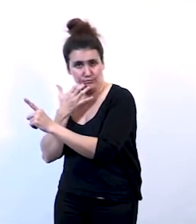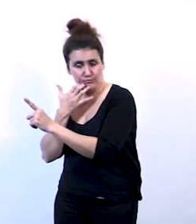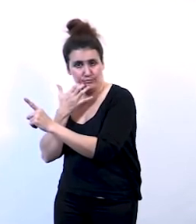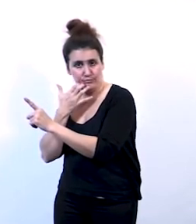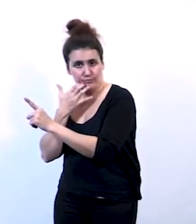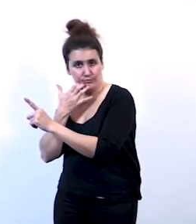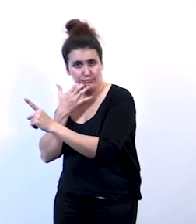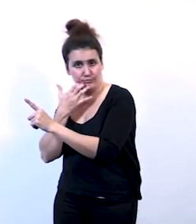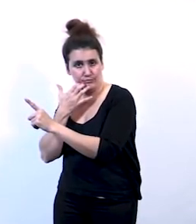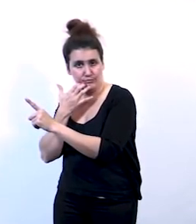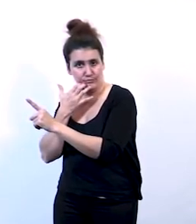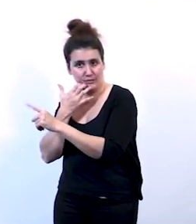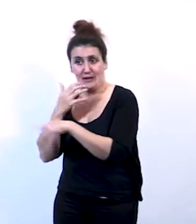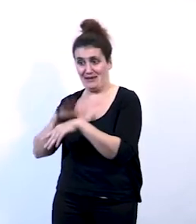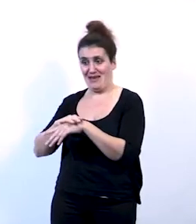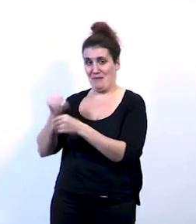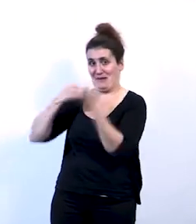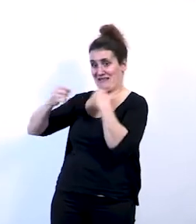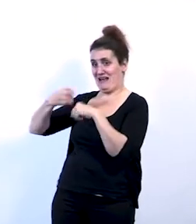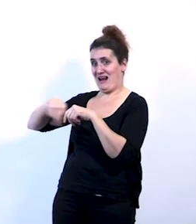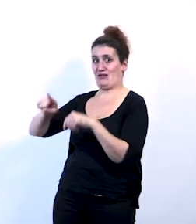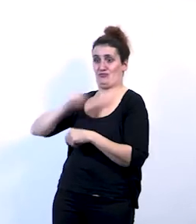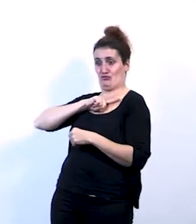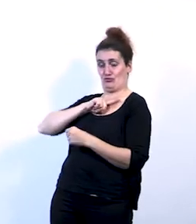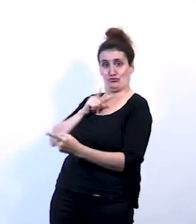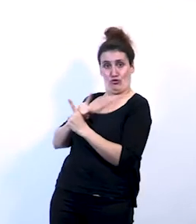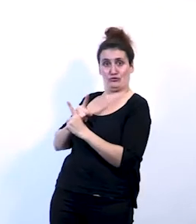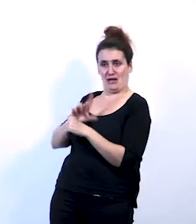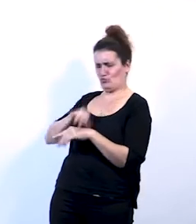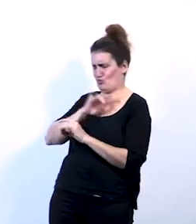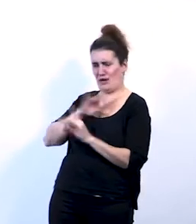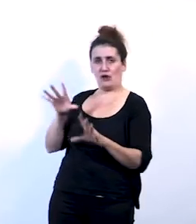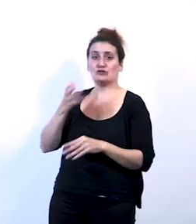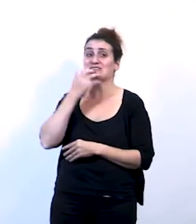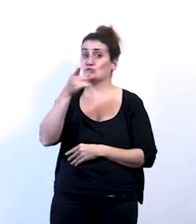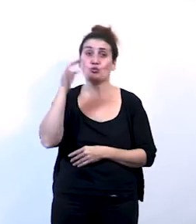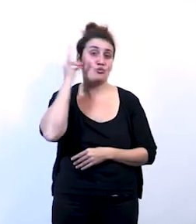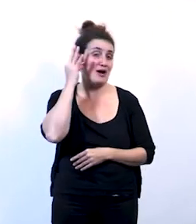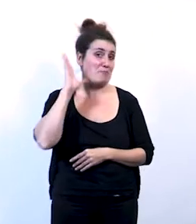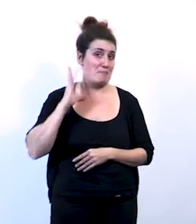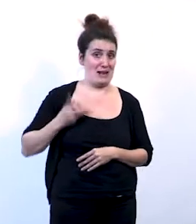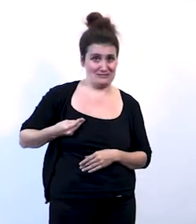el que practican en contra de nosotros es bastante claro. Si tú eres una palestina